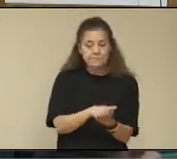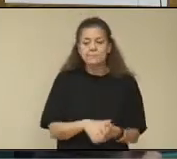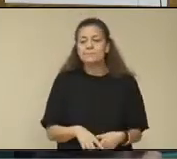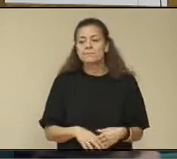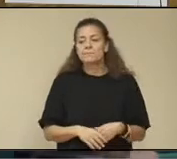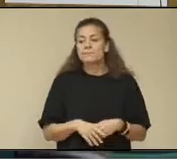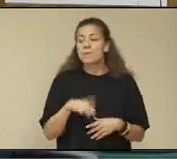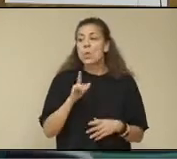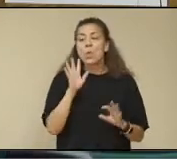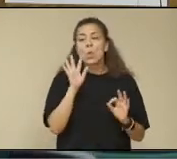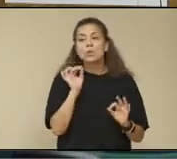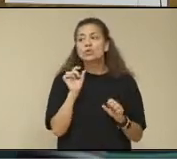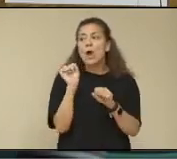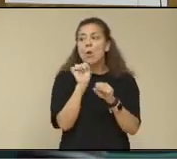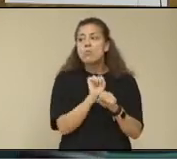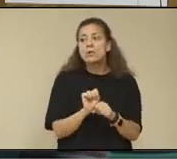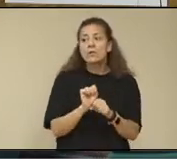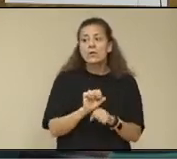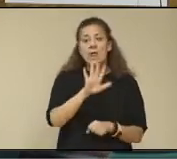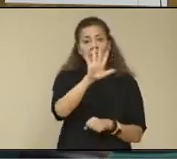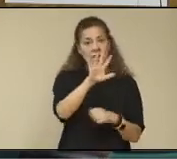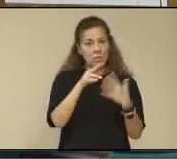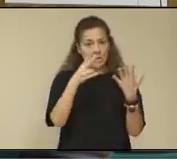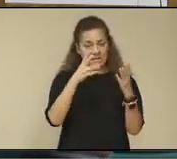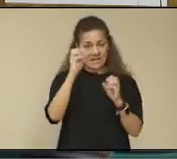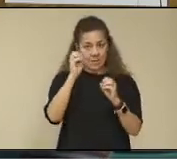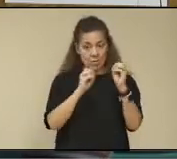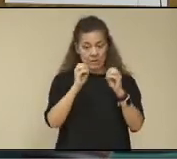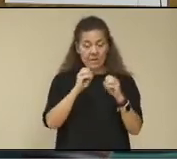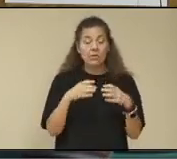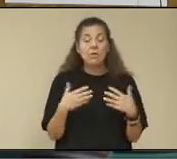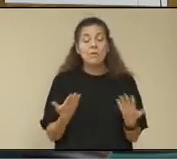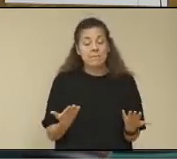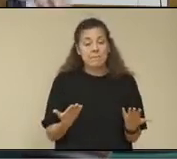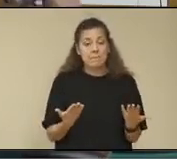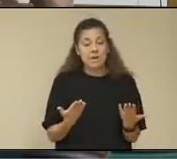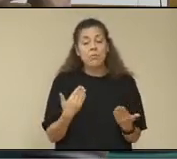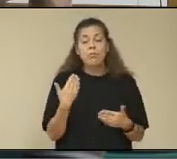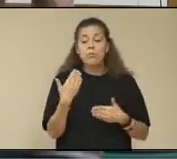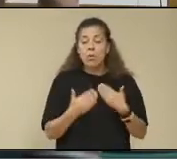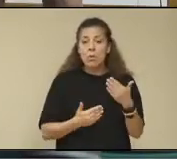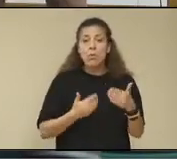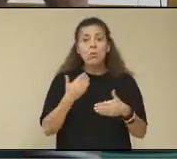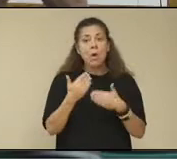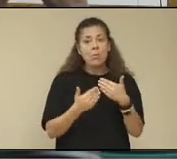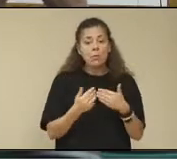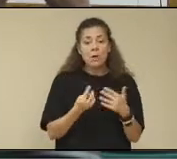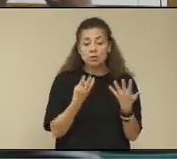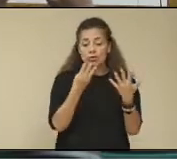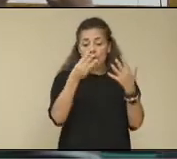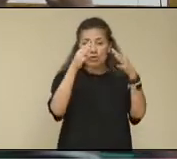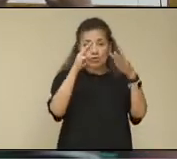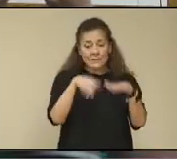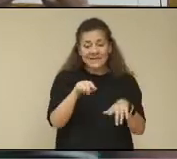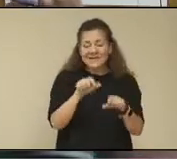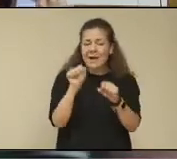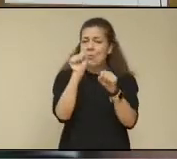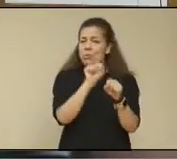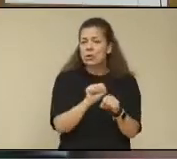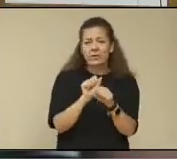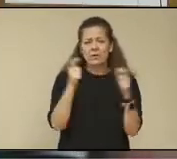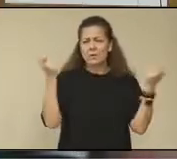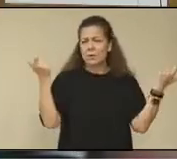pues se produce una protección del 57%. Sin embargo, progresivamente a los 8 meses la protección disminuye